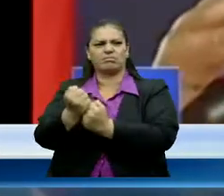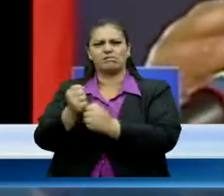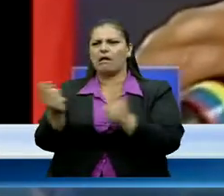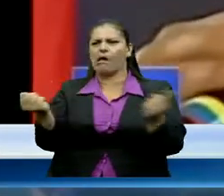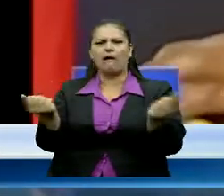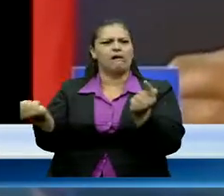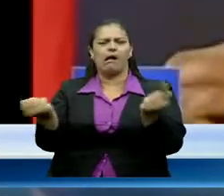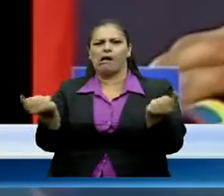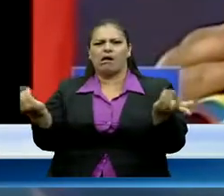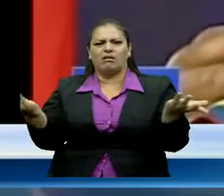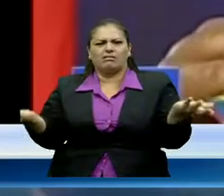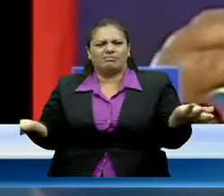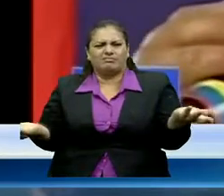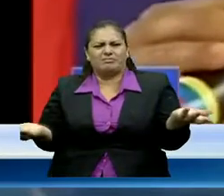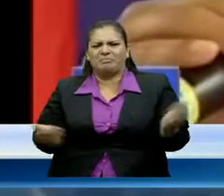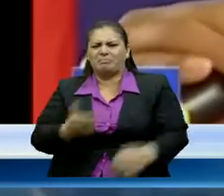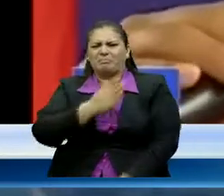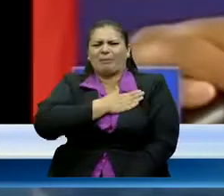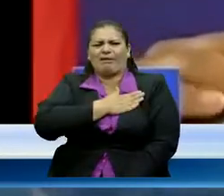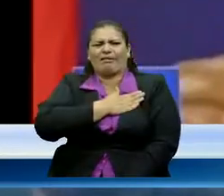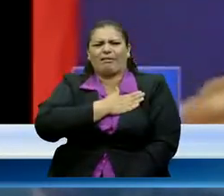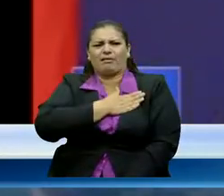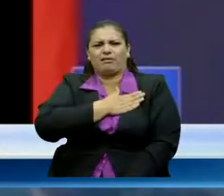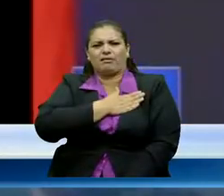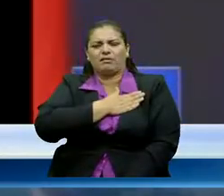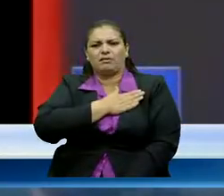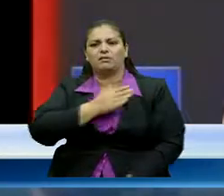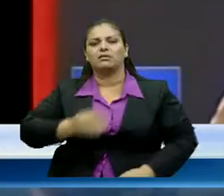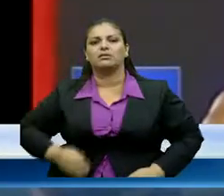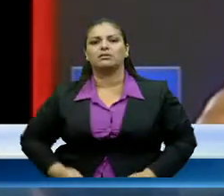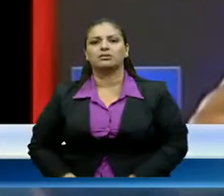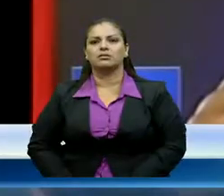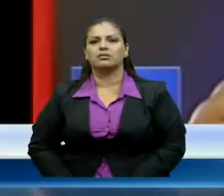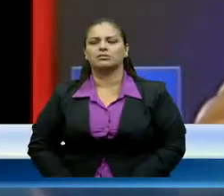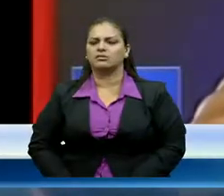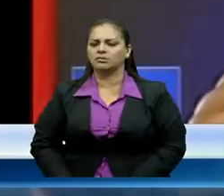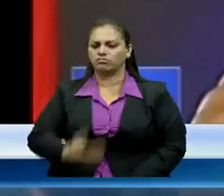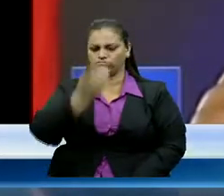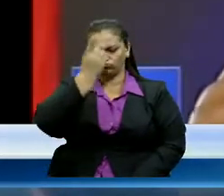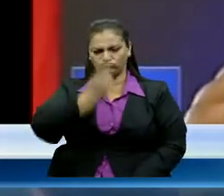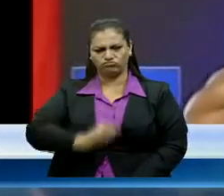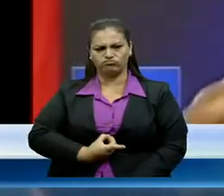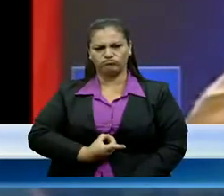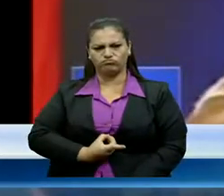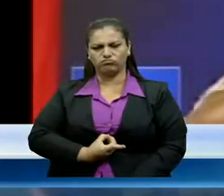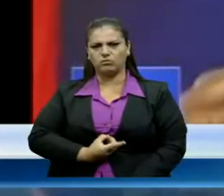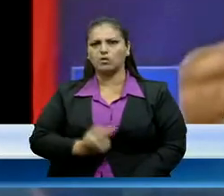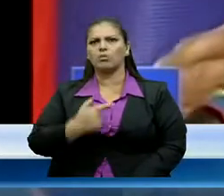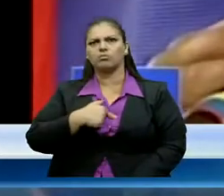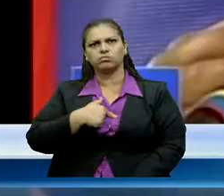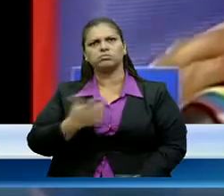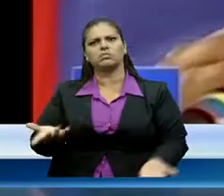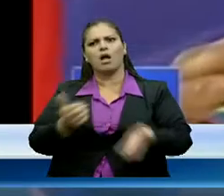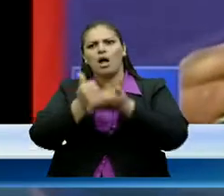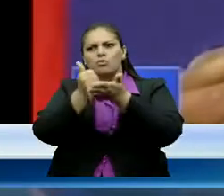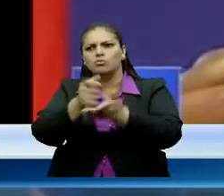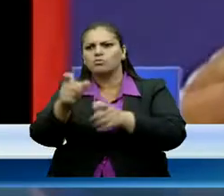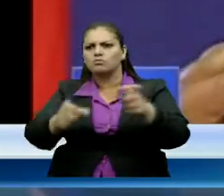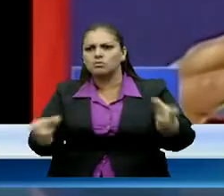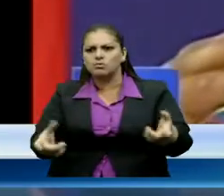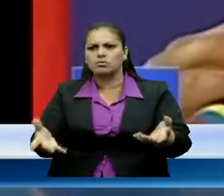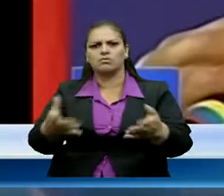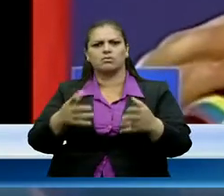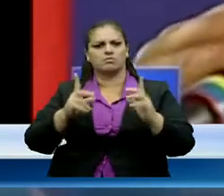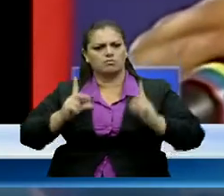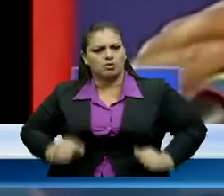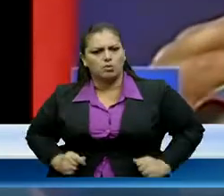dirigentes, ciertos caciques que se han perennizado en el poder y no voten de acuerdo a su interés, ¿no? Por defender la salud, la educación, cuando tenemos